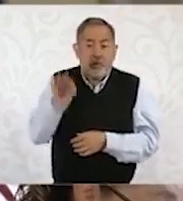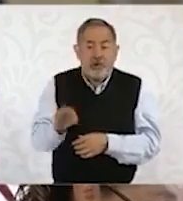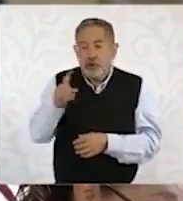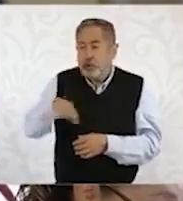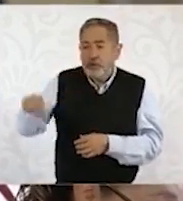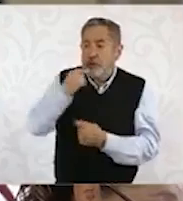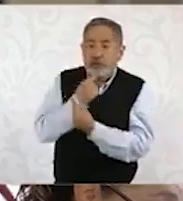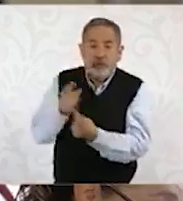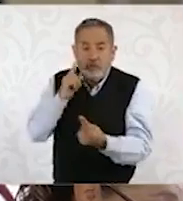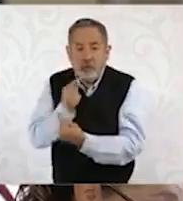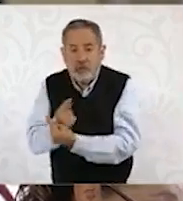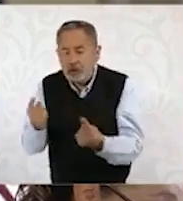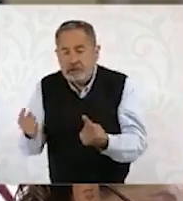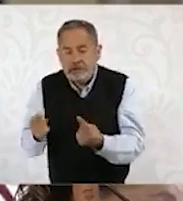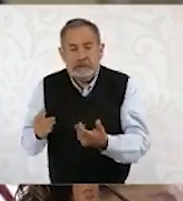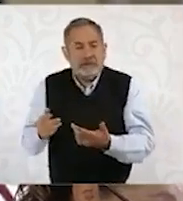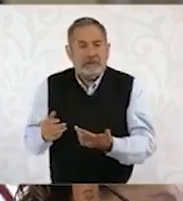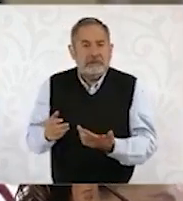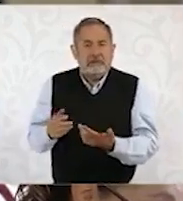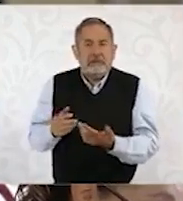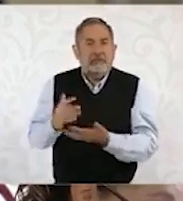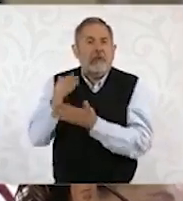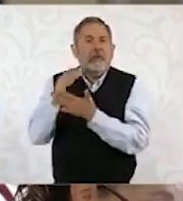menor impacto en el conocimiento